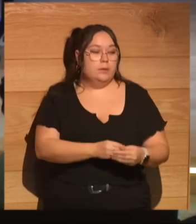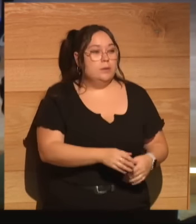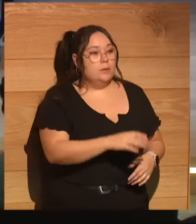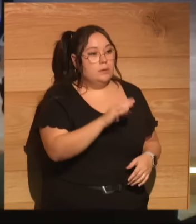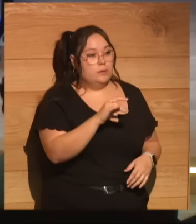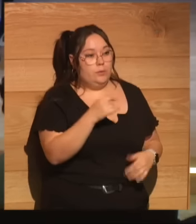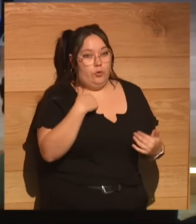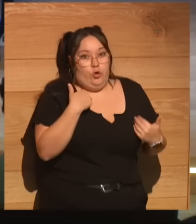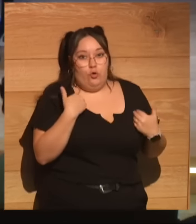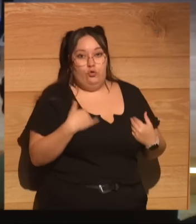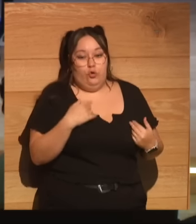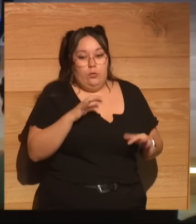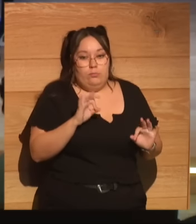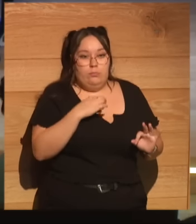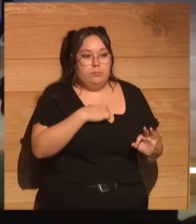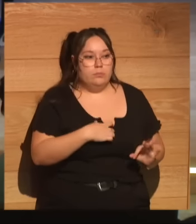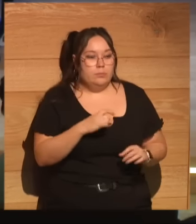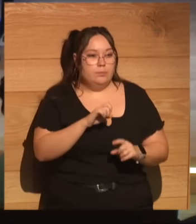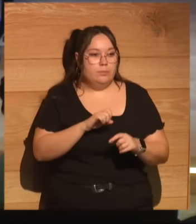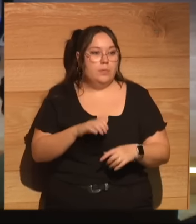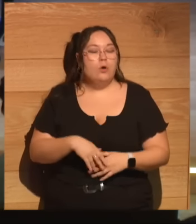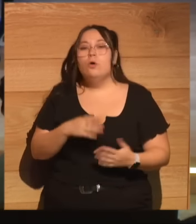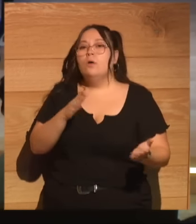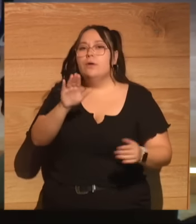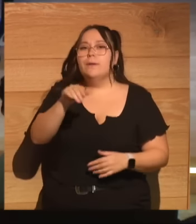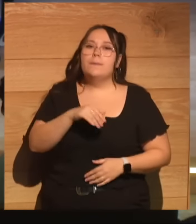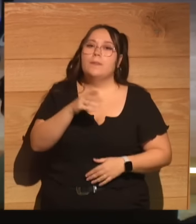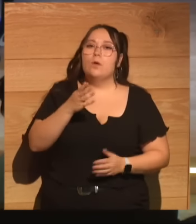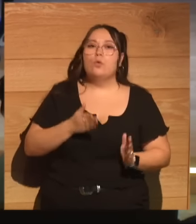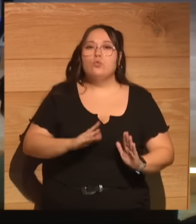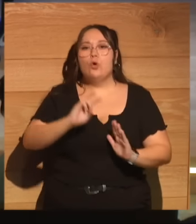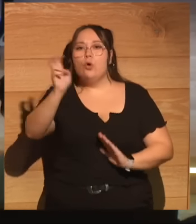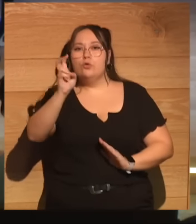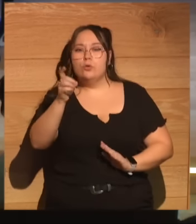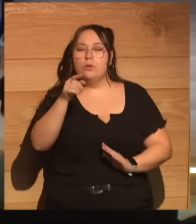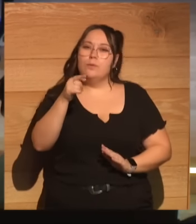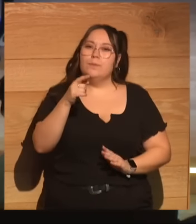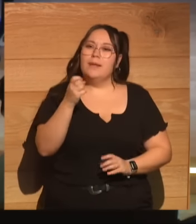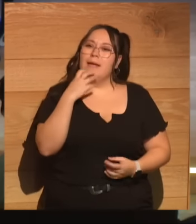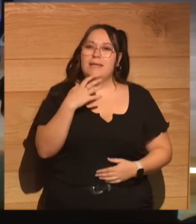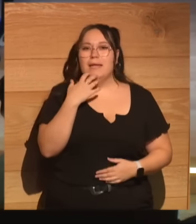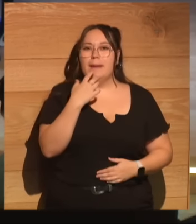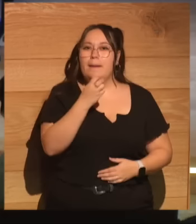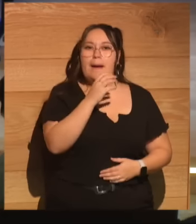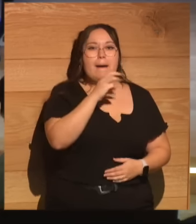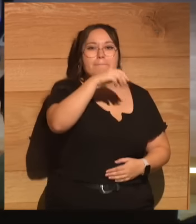porque soy yo. Quiero decir. Oye, Juan, dime. ¿Y cómo lleva tu otro hijo el que prefieras a Marco?